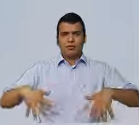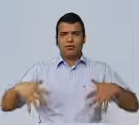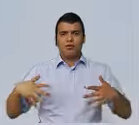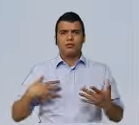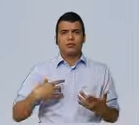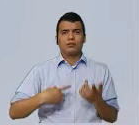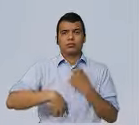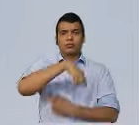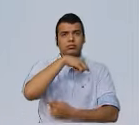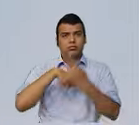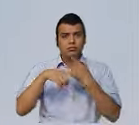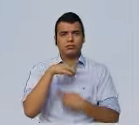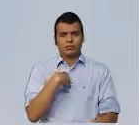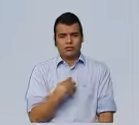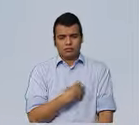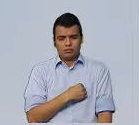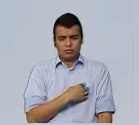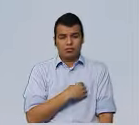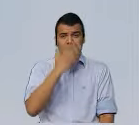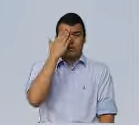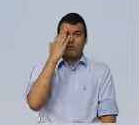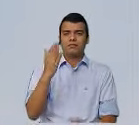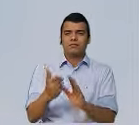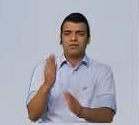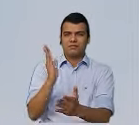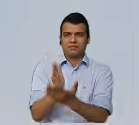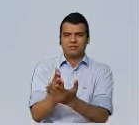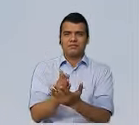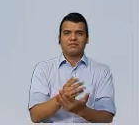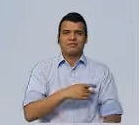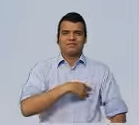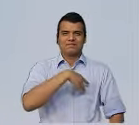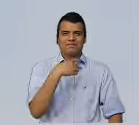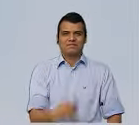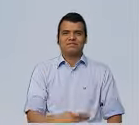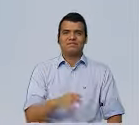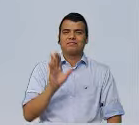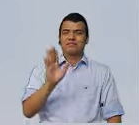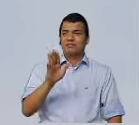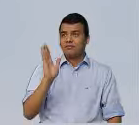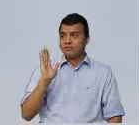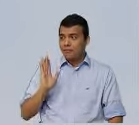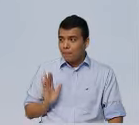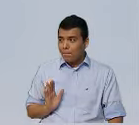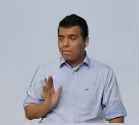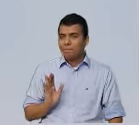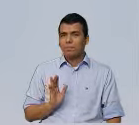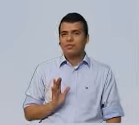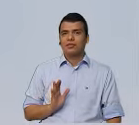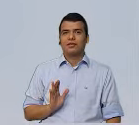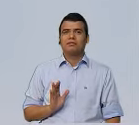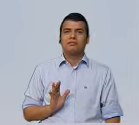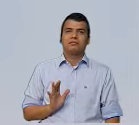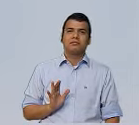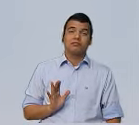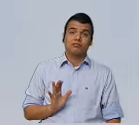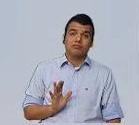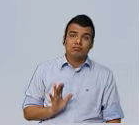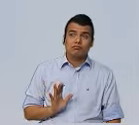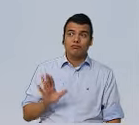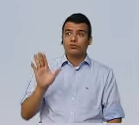gran predictor para padecer infartos. Entonces, realmente pues la medida de, o